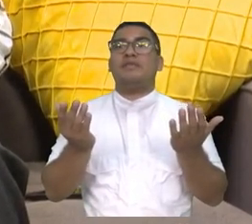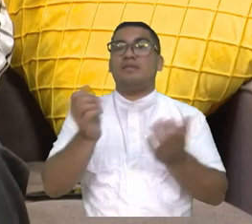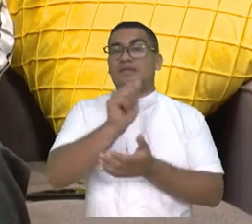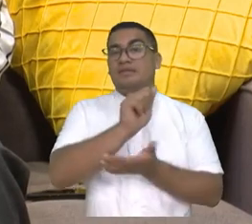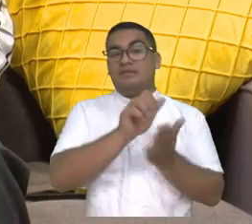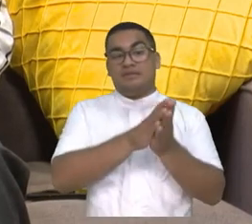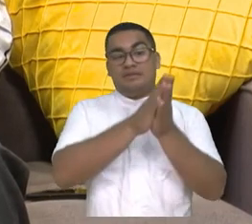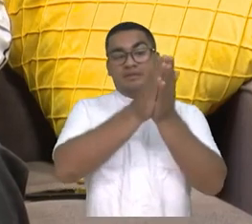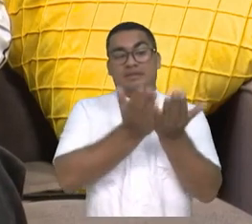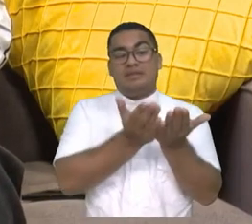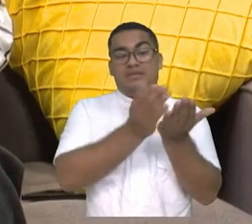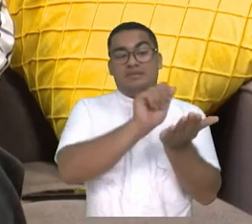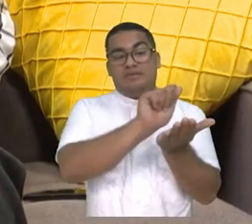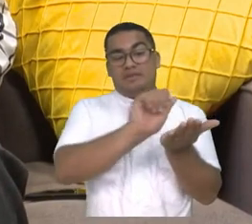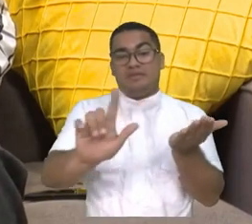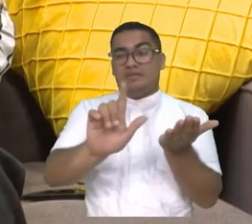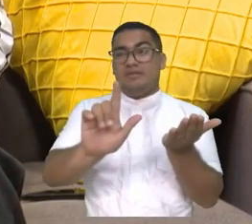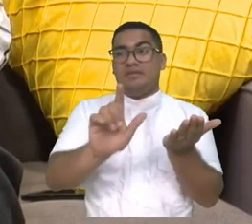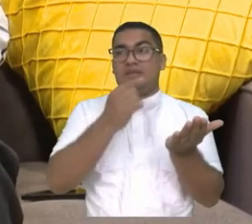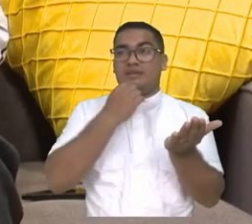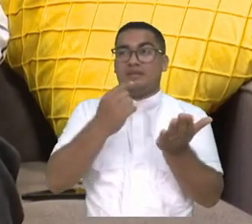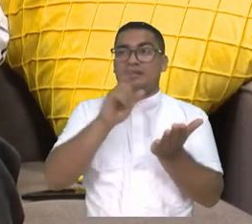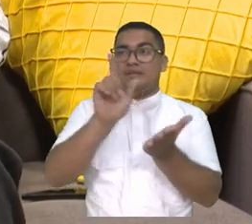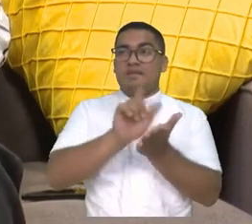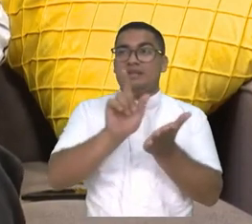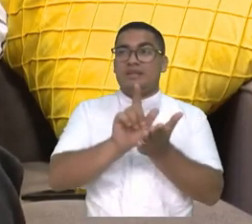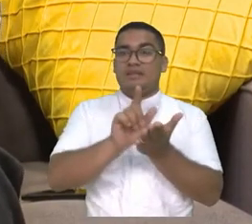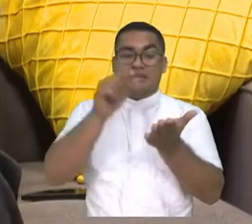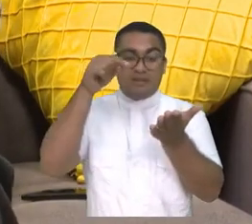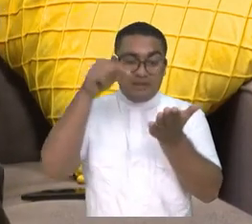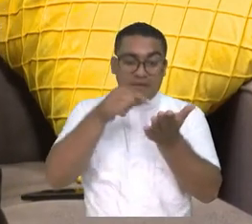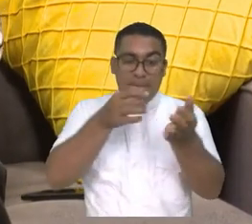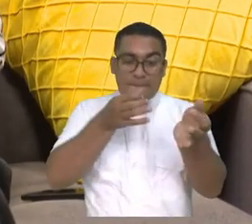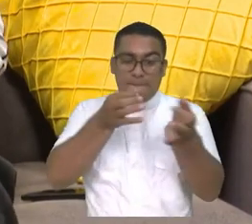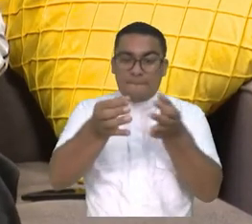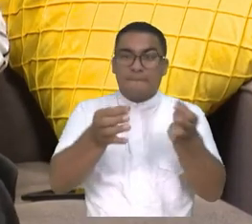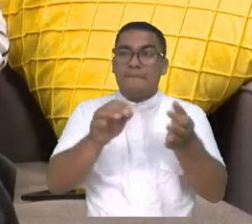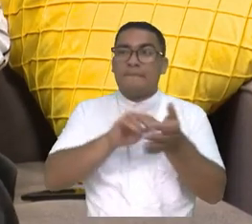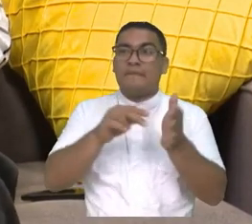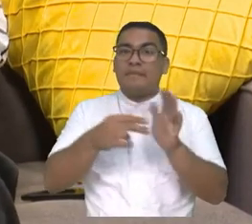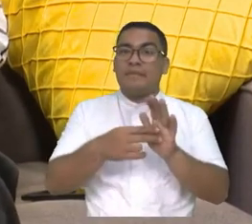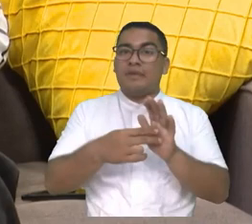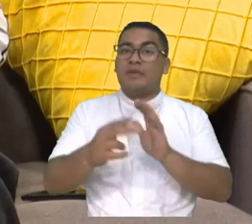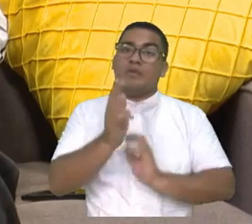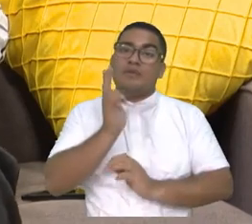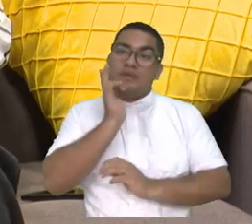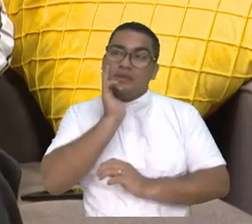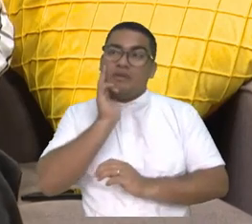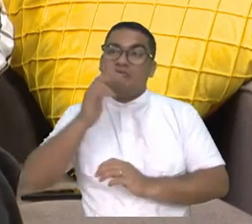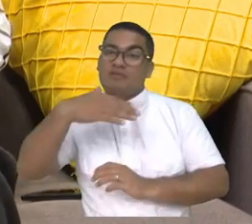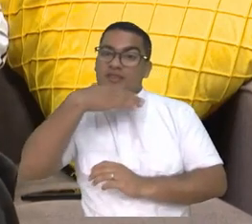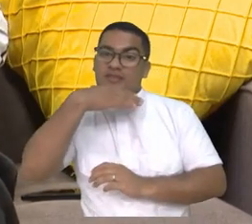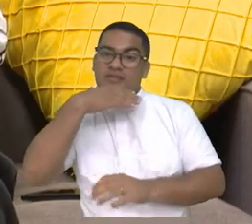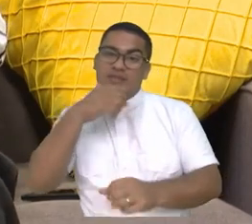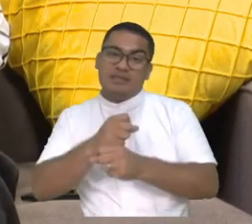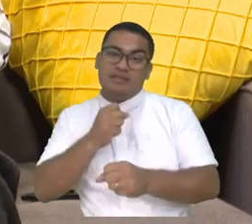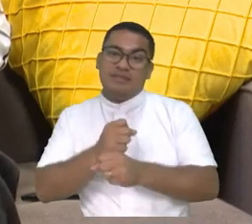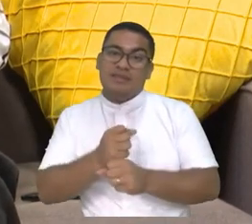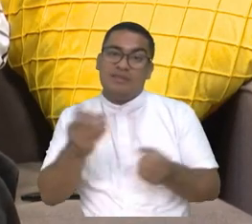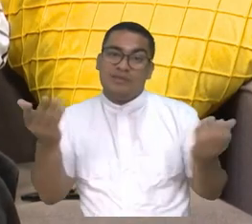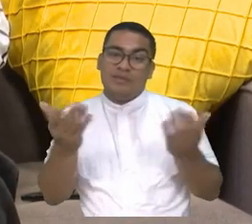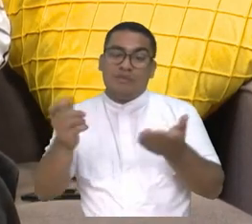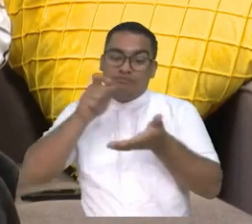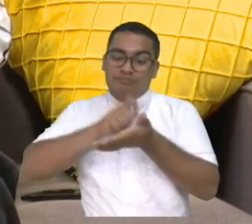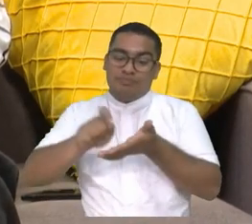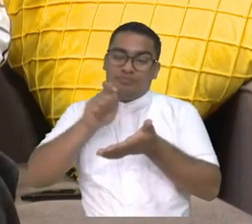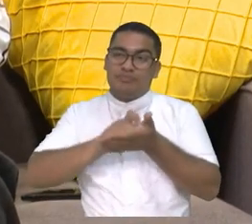Azul. Obviamente la letra pequeña no nos dice lo que le costó a Rubén Darío y cómo trabajaba, ¿no?, en las condiciones